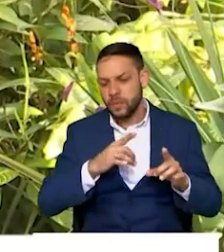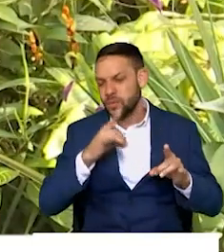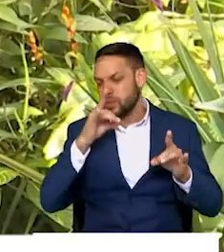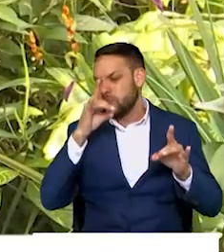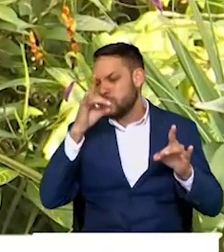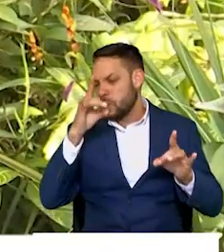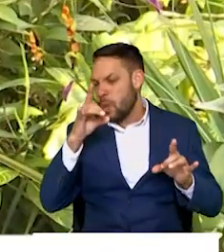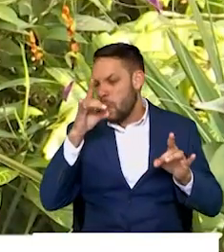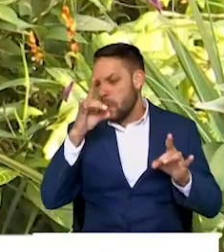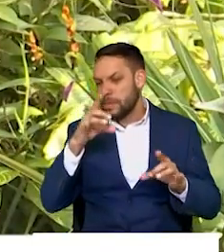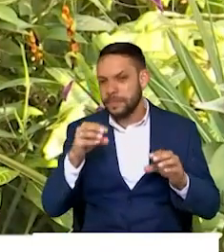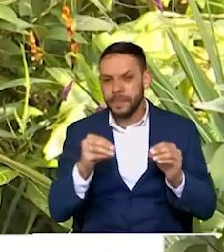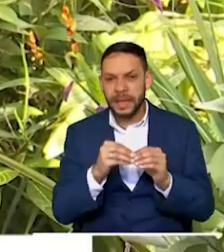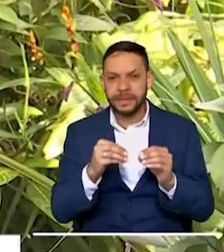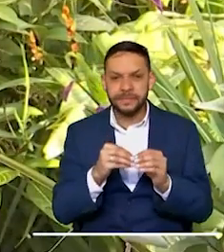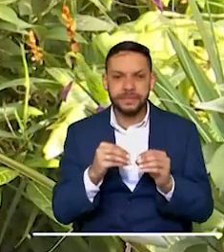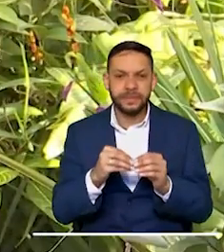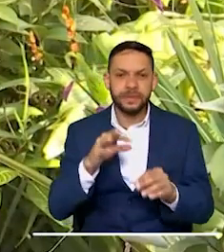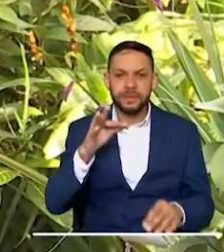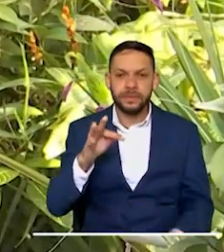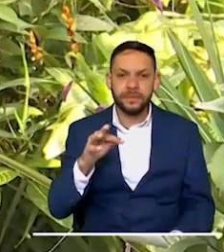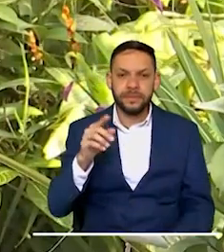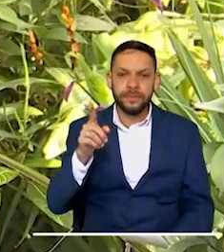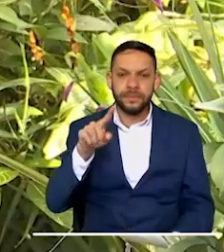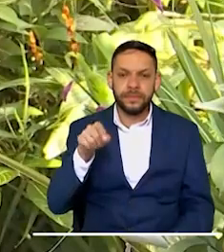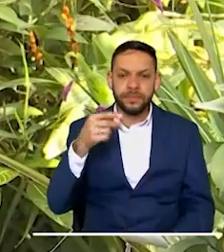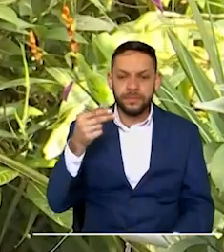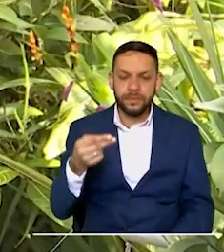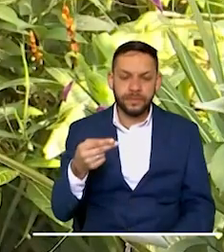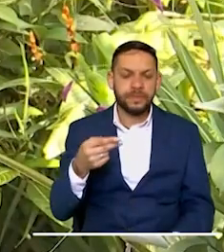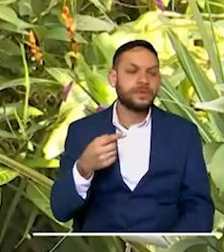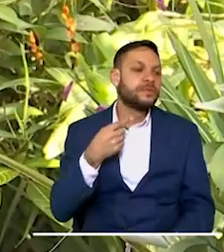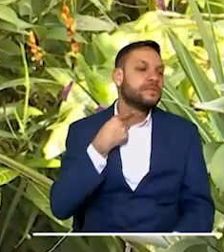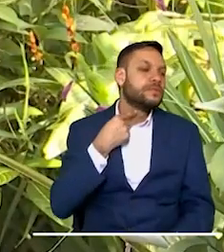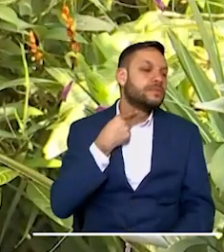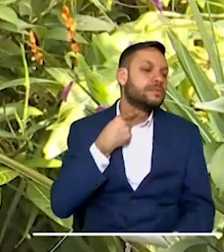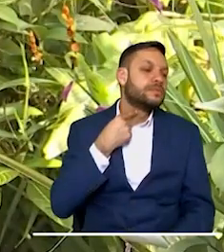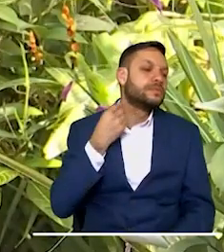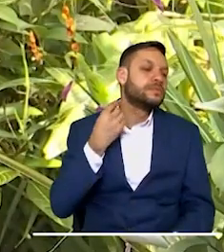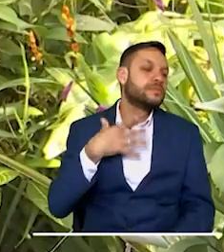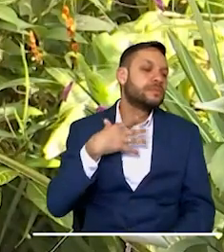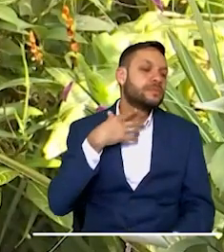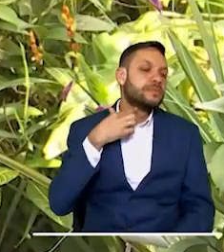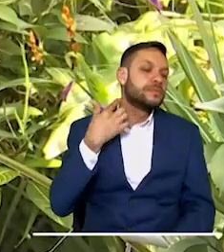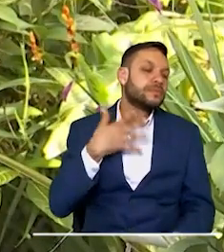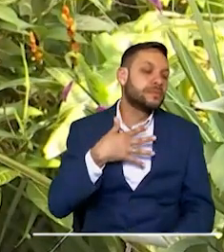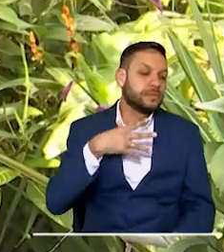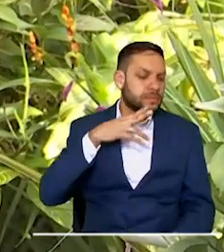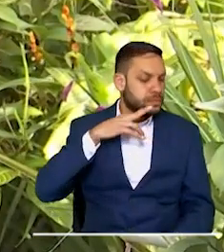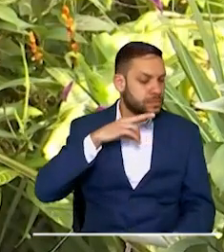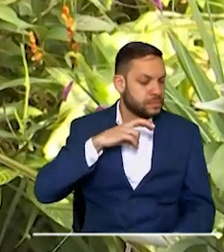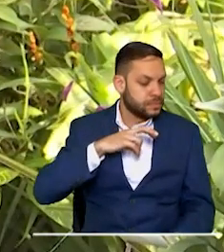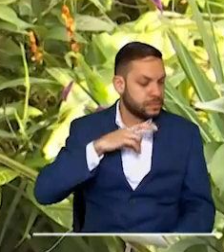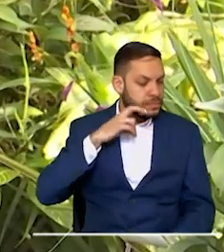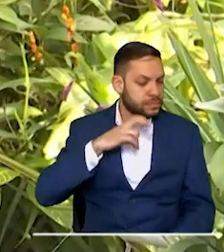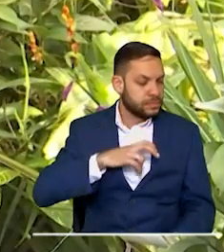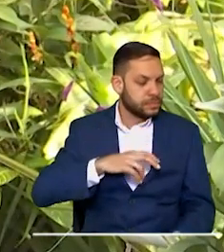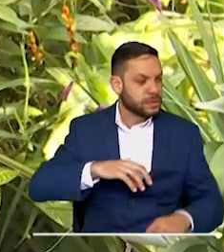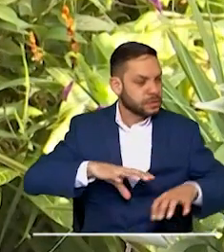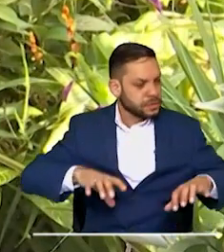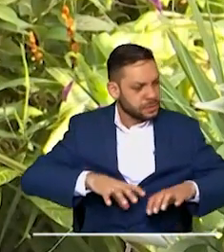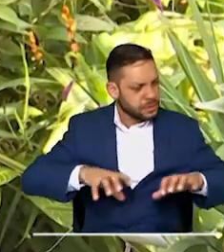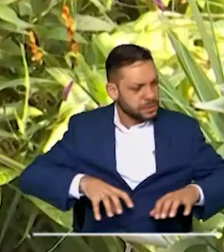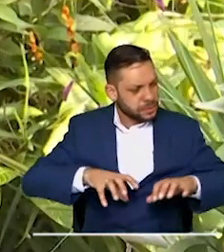Un examen de TSH que se llama tiroides. Esta es una prueba especial que vamos a ver el funcionamiento de la